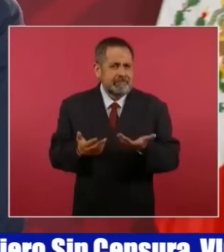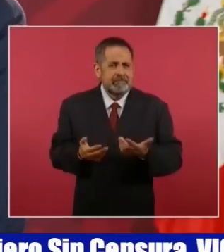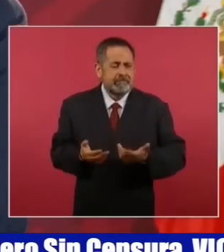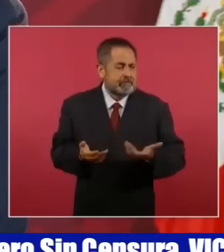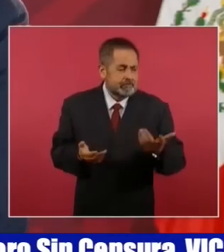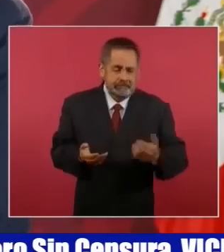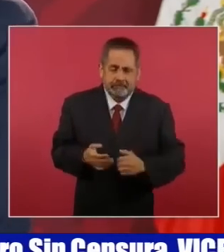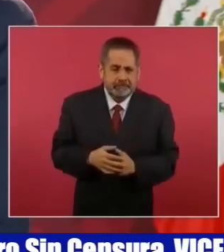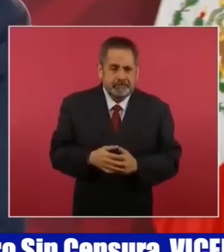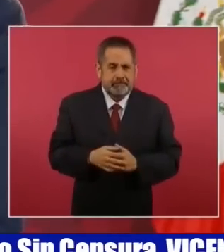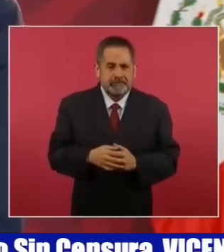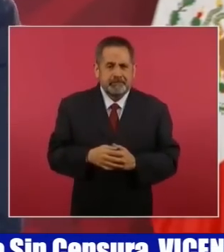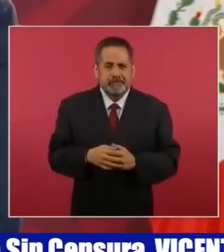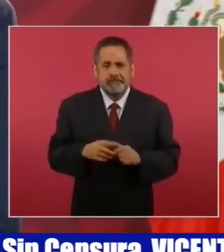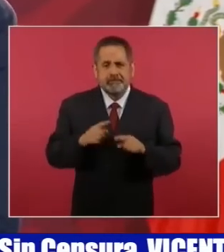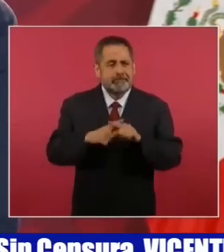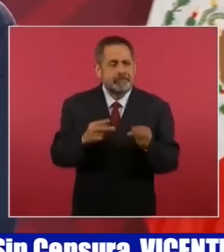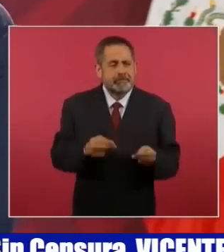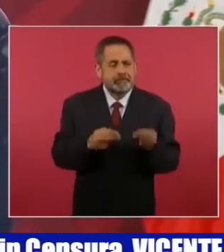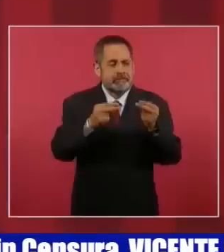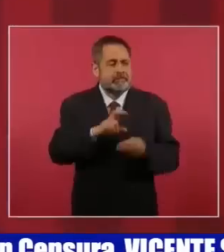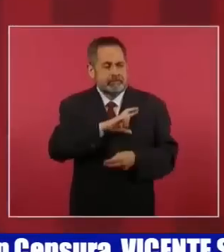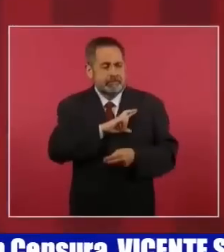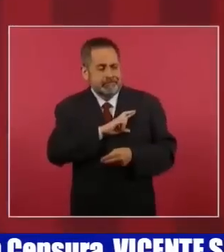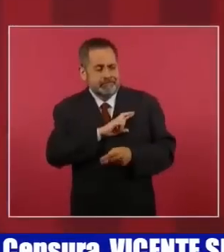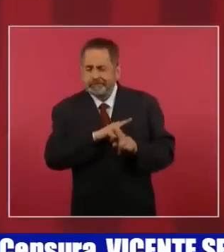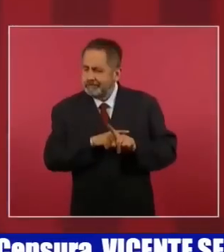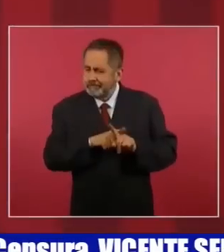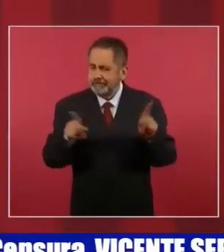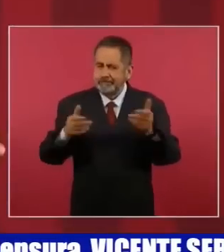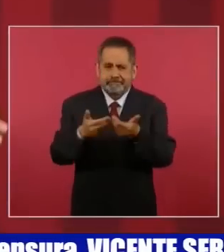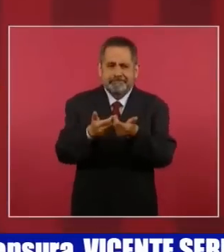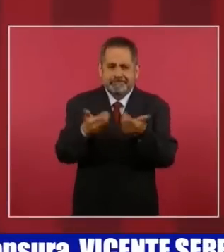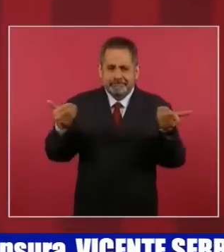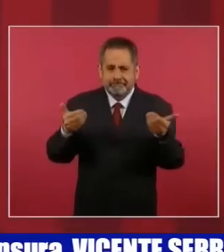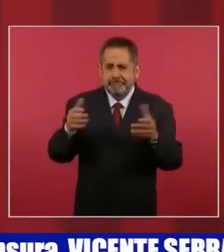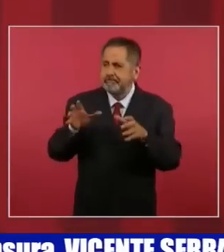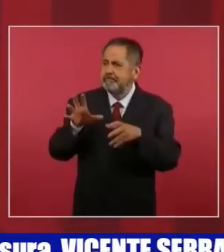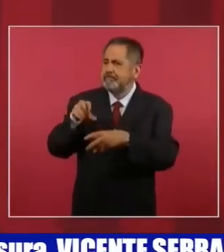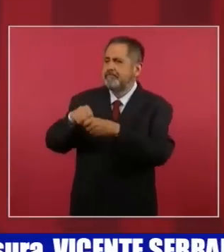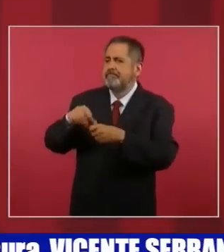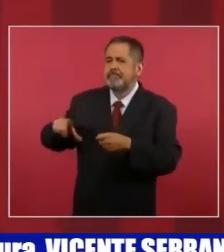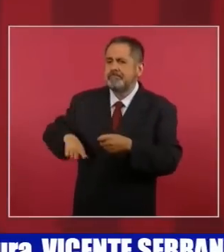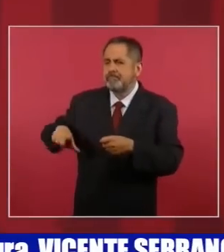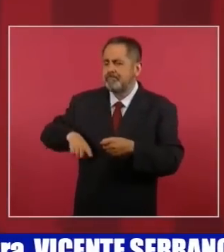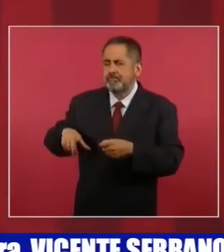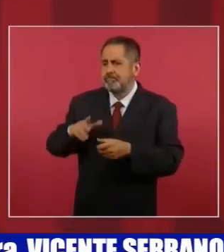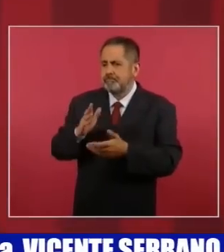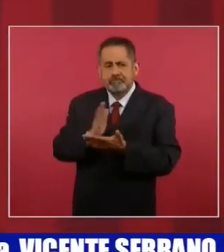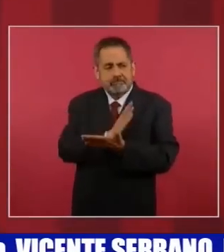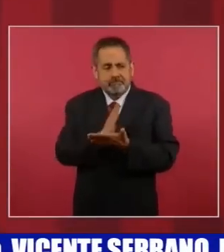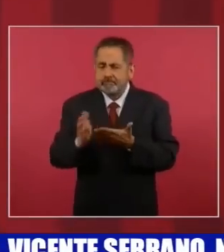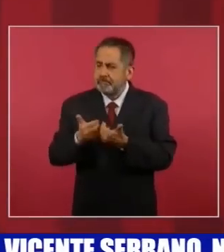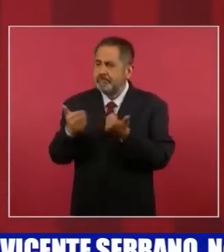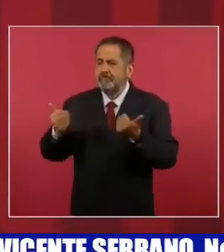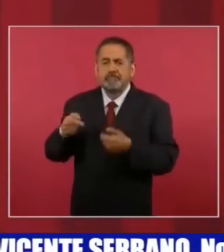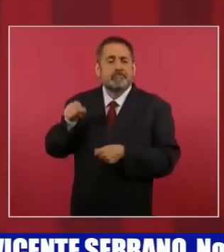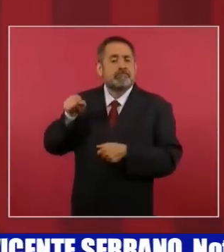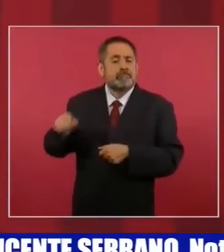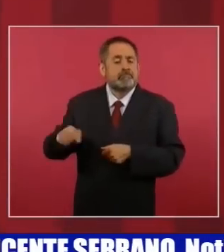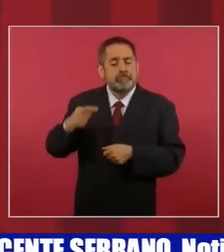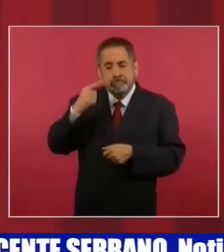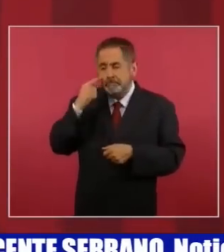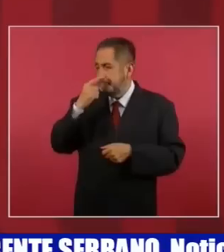Una cosa son los negocios privados, otra cosa son los negocios públicos. Los únicos negocios que deben